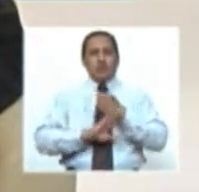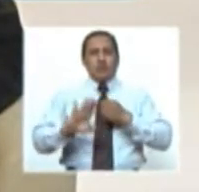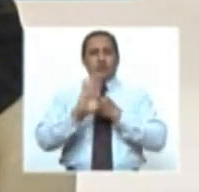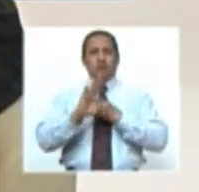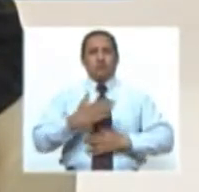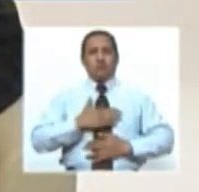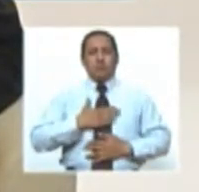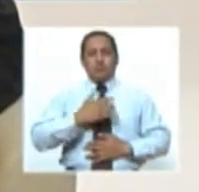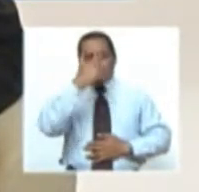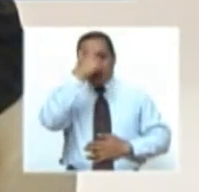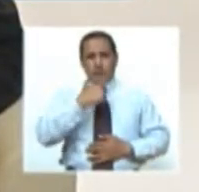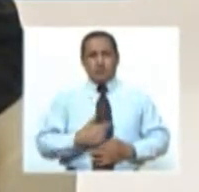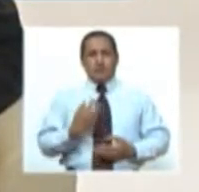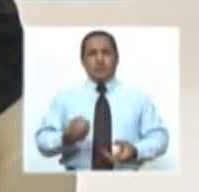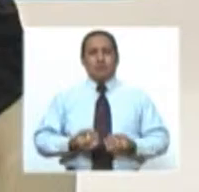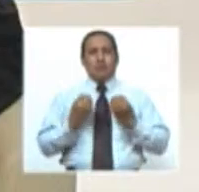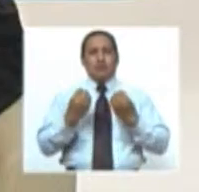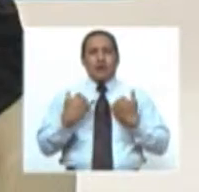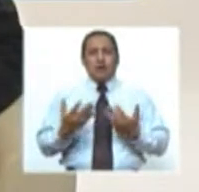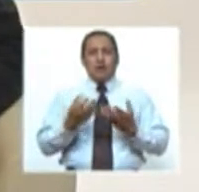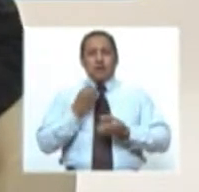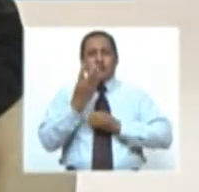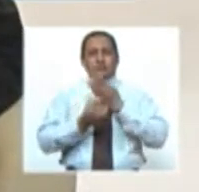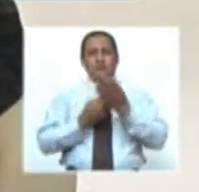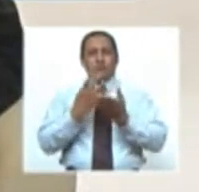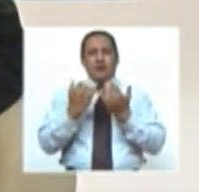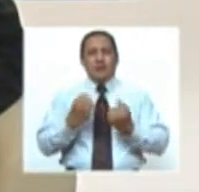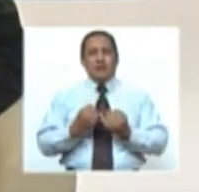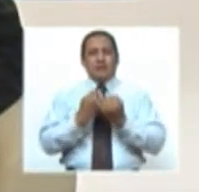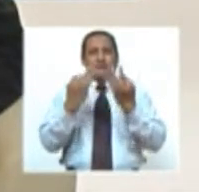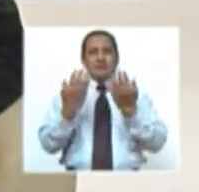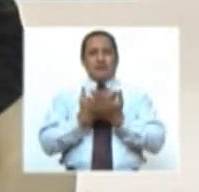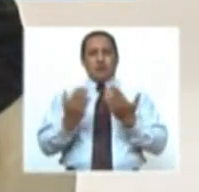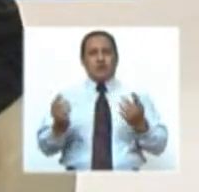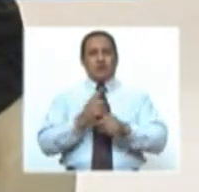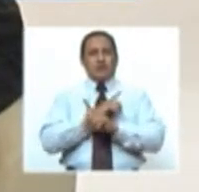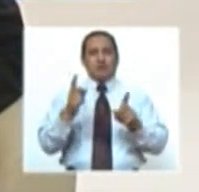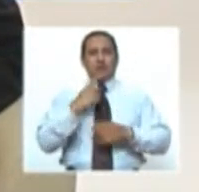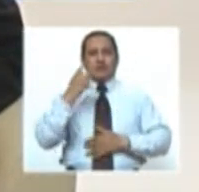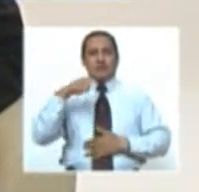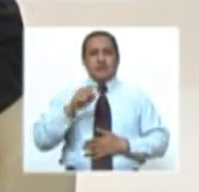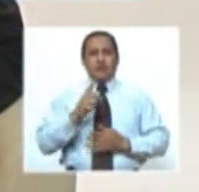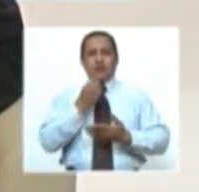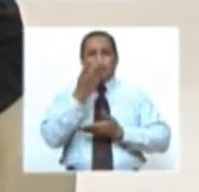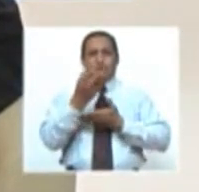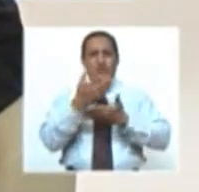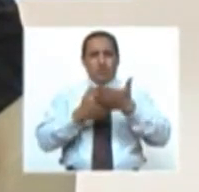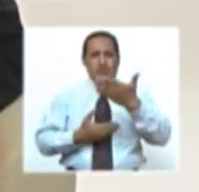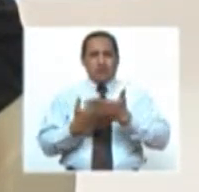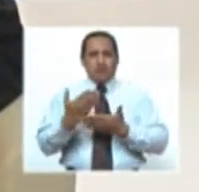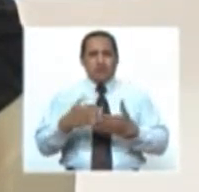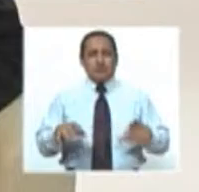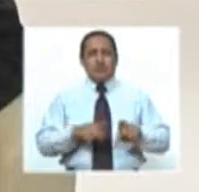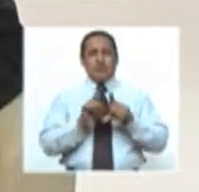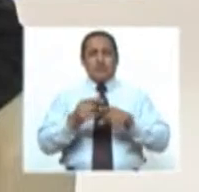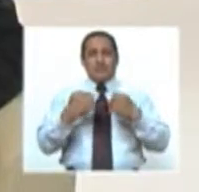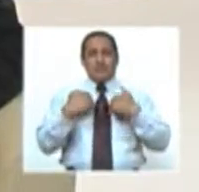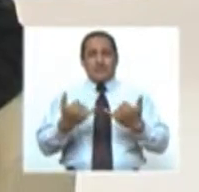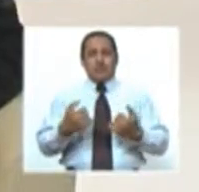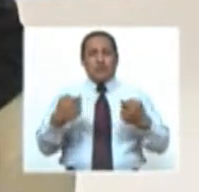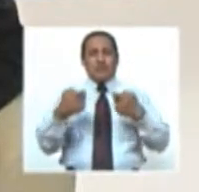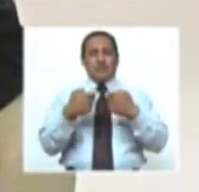Protección de Datos Personales, porque nos va a comentar que hay casos en los que no necesariamente un dato que está contenido